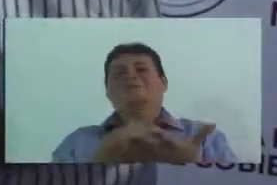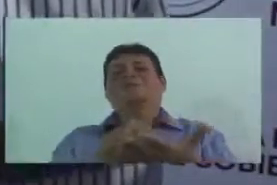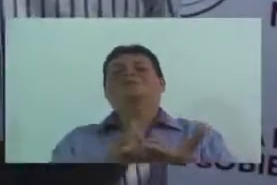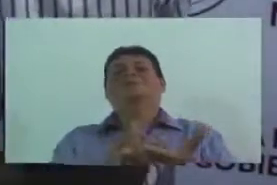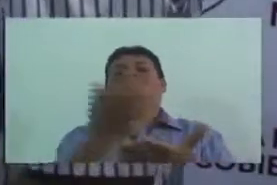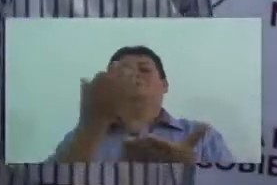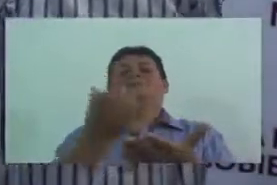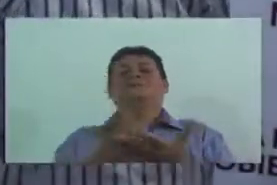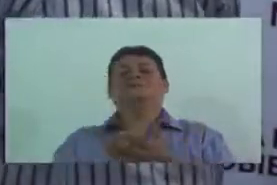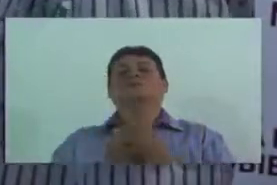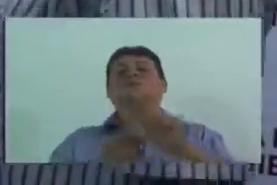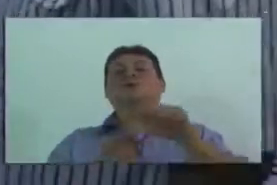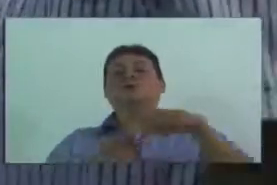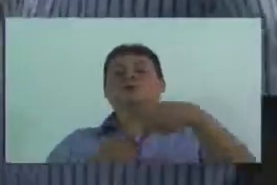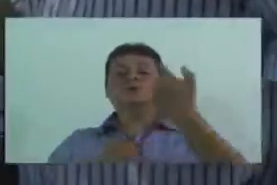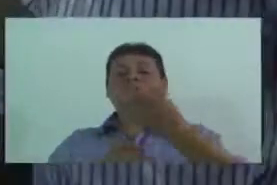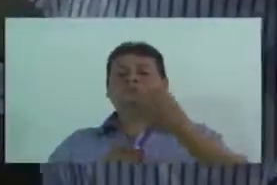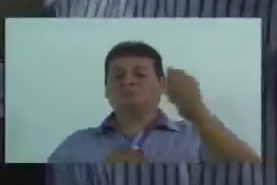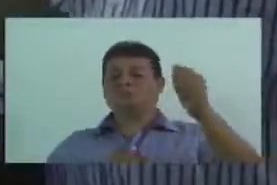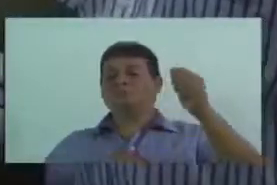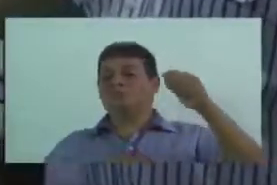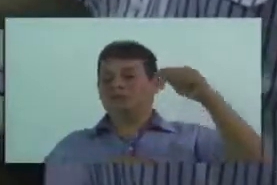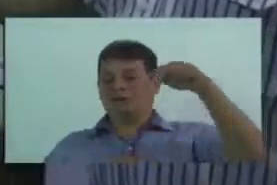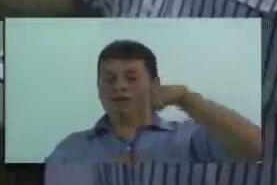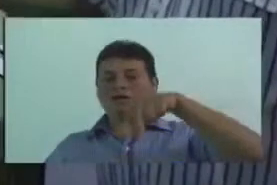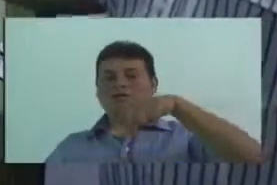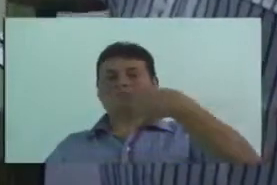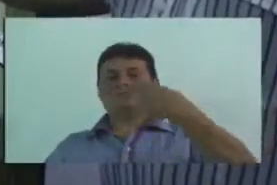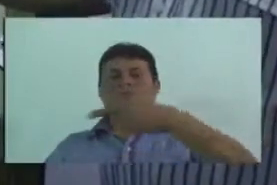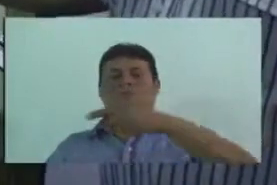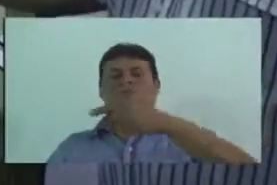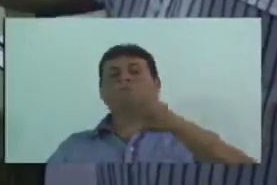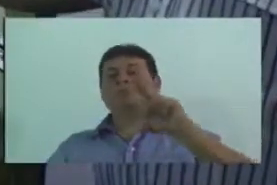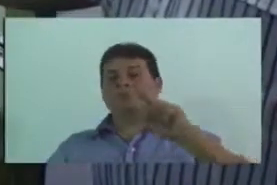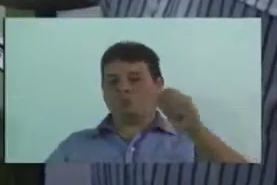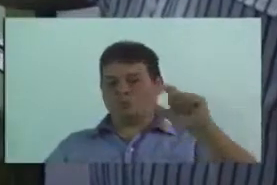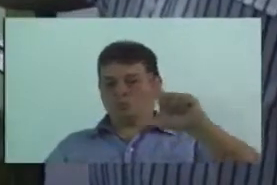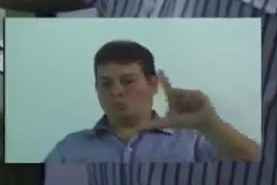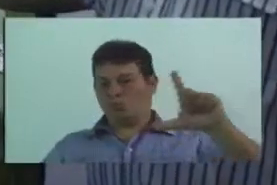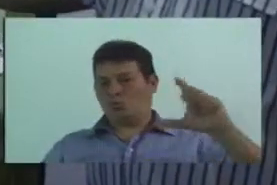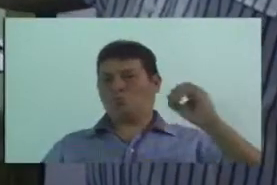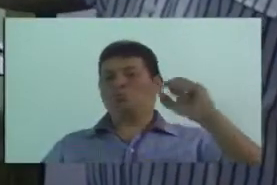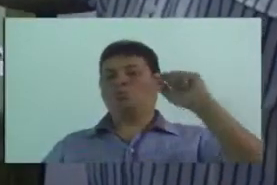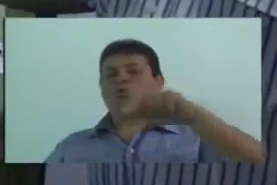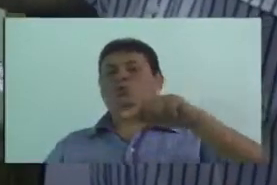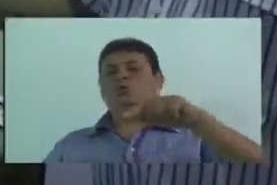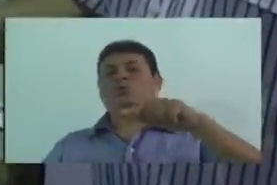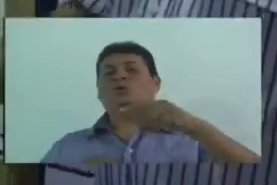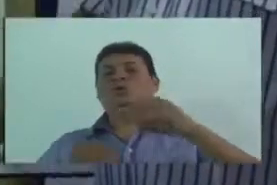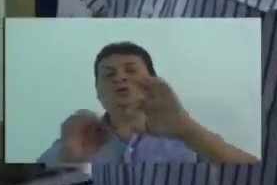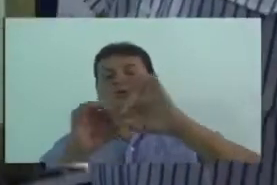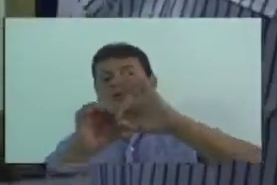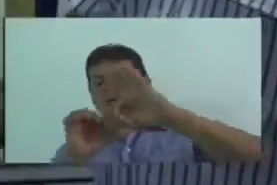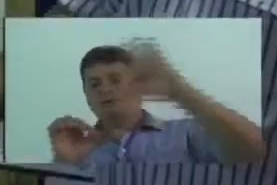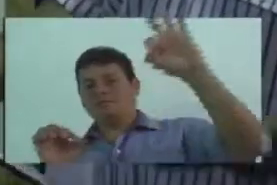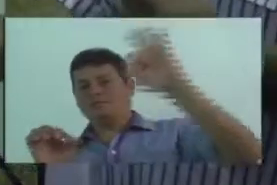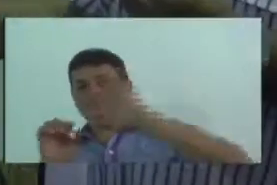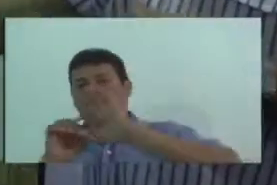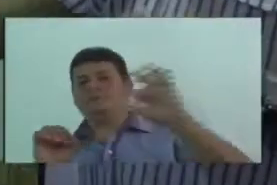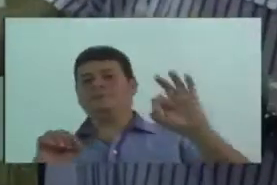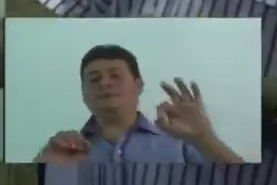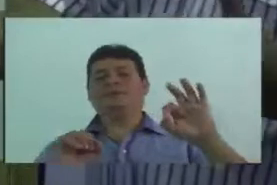caso, a modo de ejemplo, vamos a trazar un ángulo que mida exactamente 85 grados. Para eso es